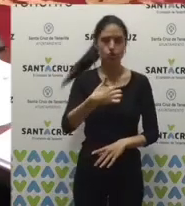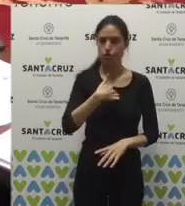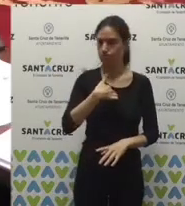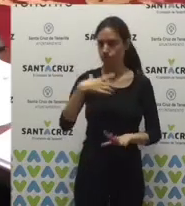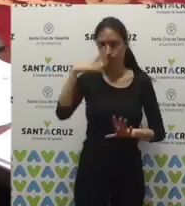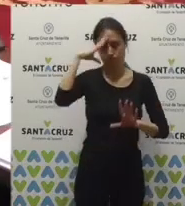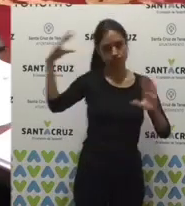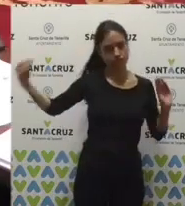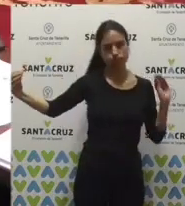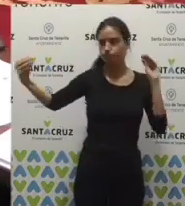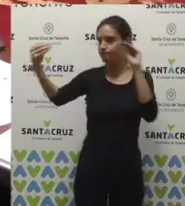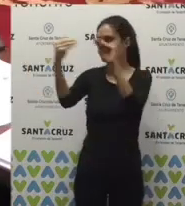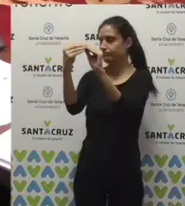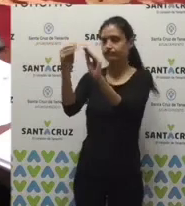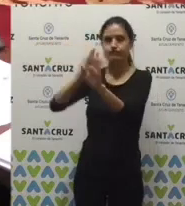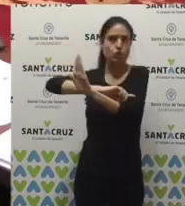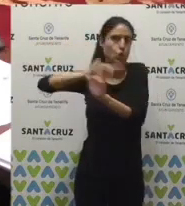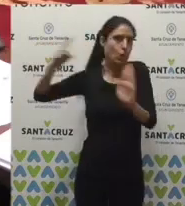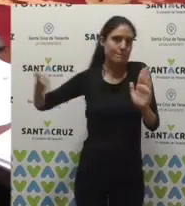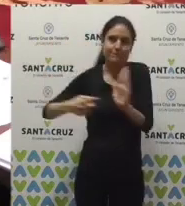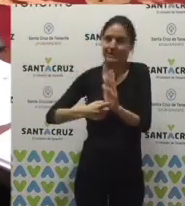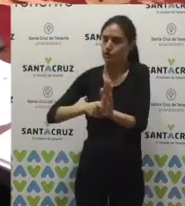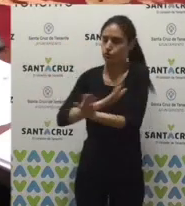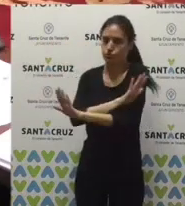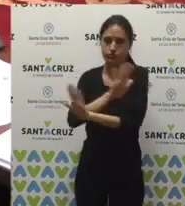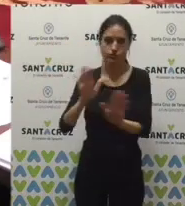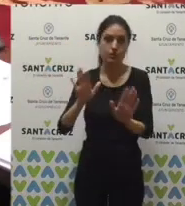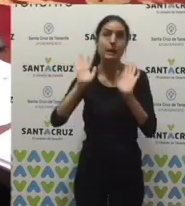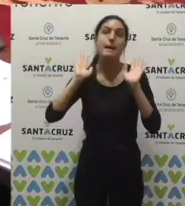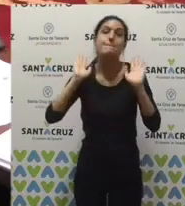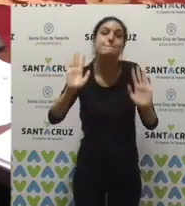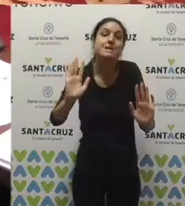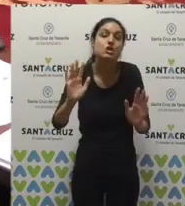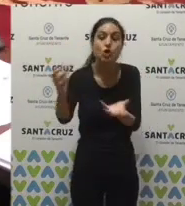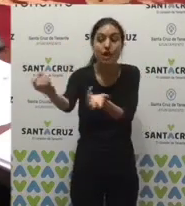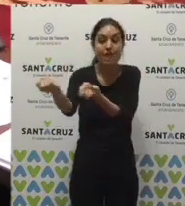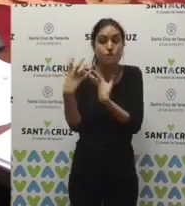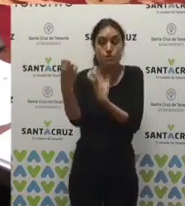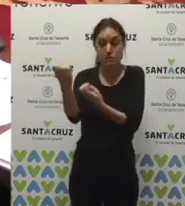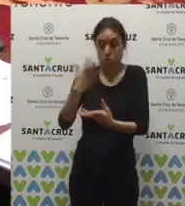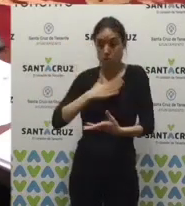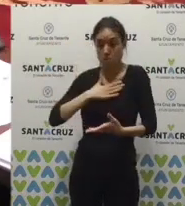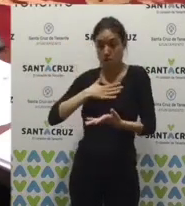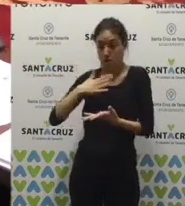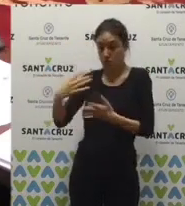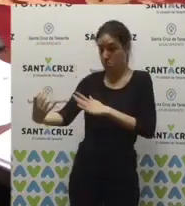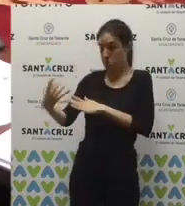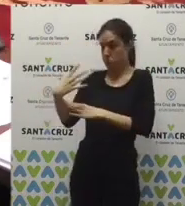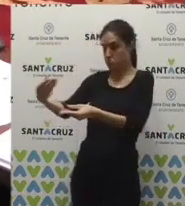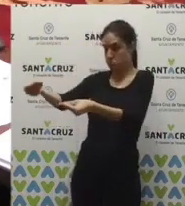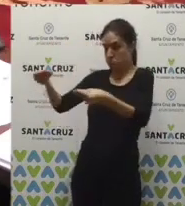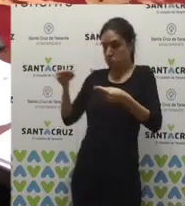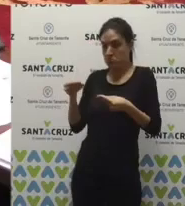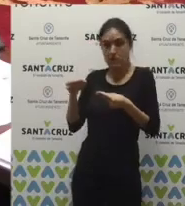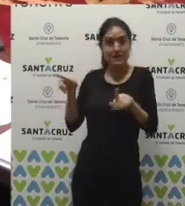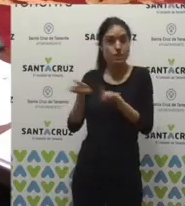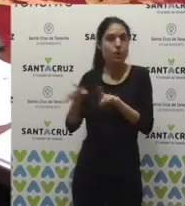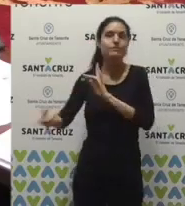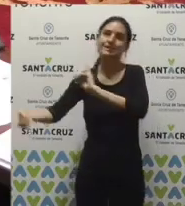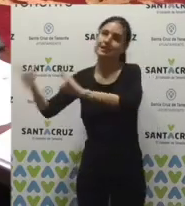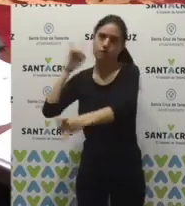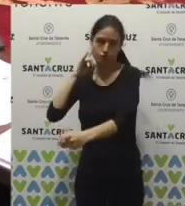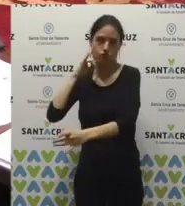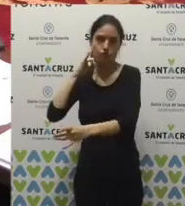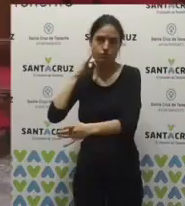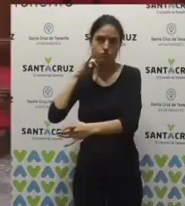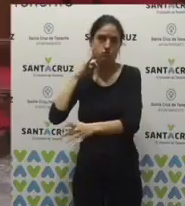que está usted y sin embargo la información que a mí me han trasladado y no en vano acierto que ha sido vía telefónica y